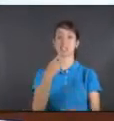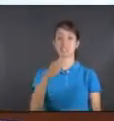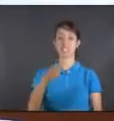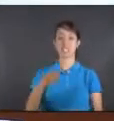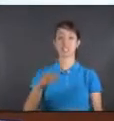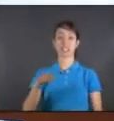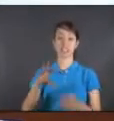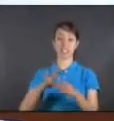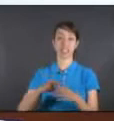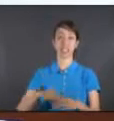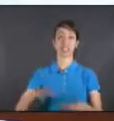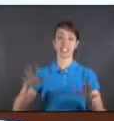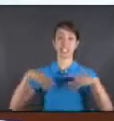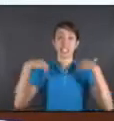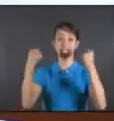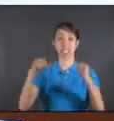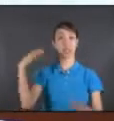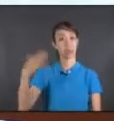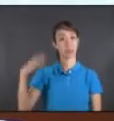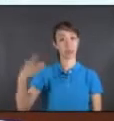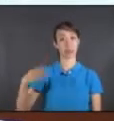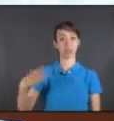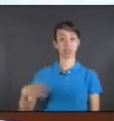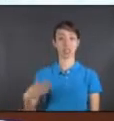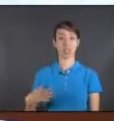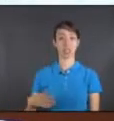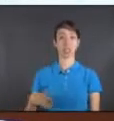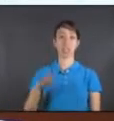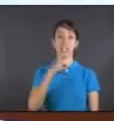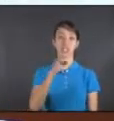58, que habla de la recuperación pronta,